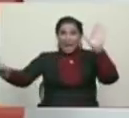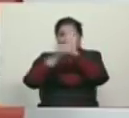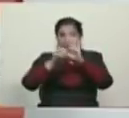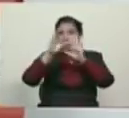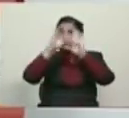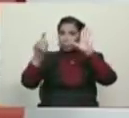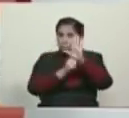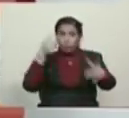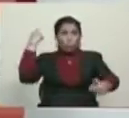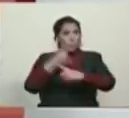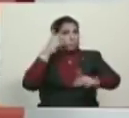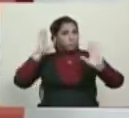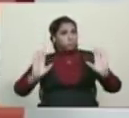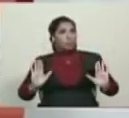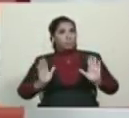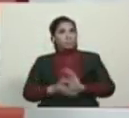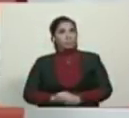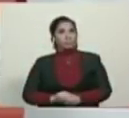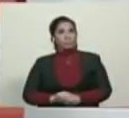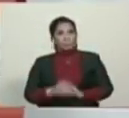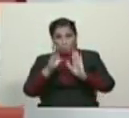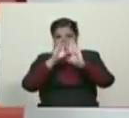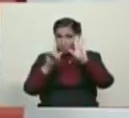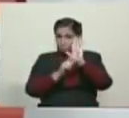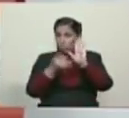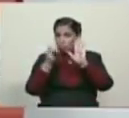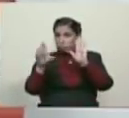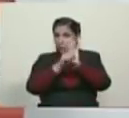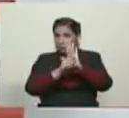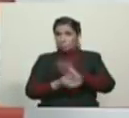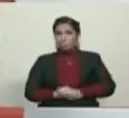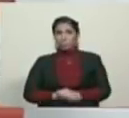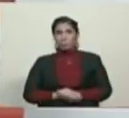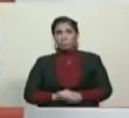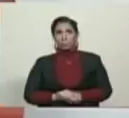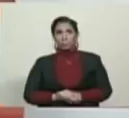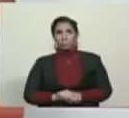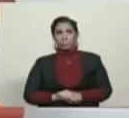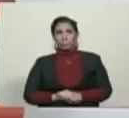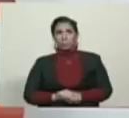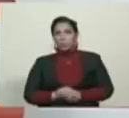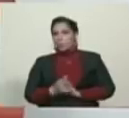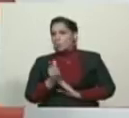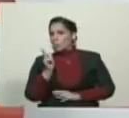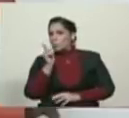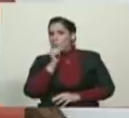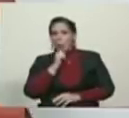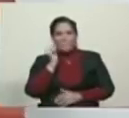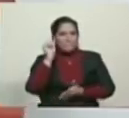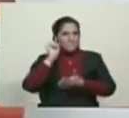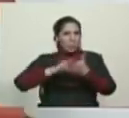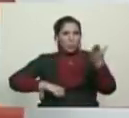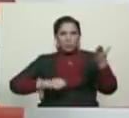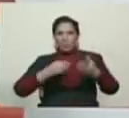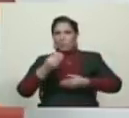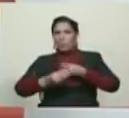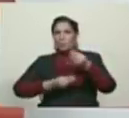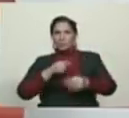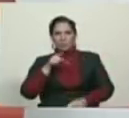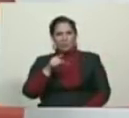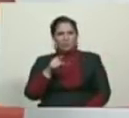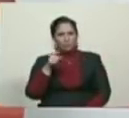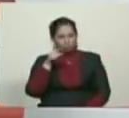constitución. Constitución y la ley. Ellos no han podido hacer eso. ¿Tú te